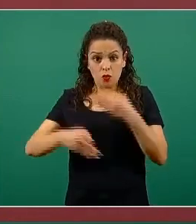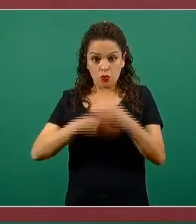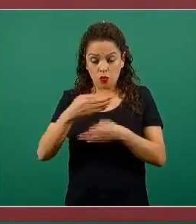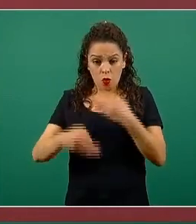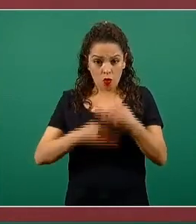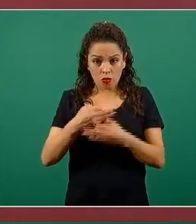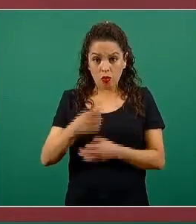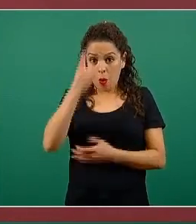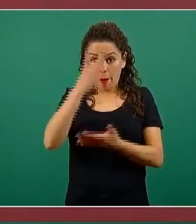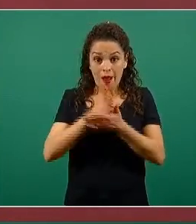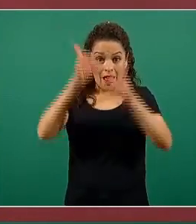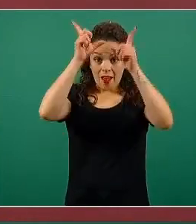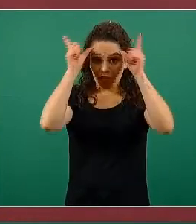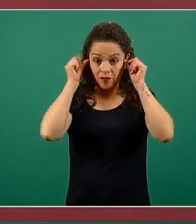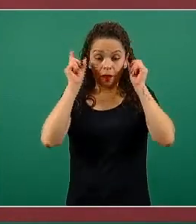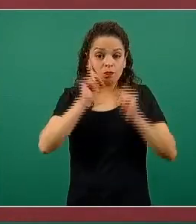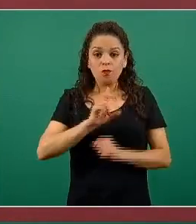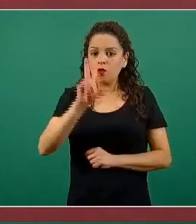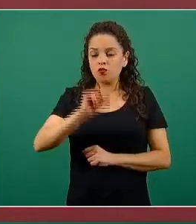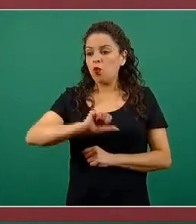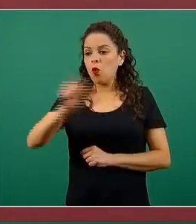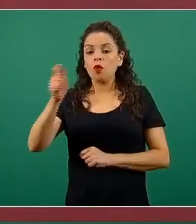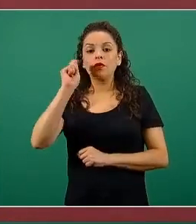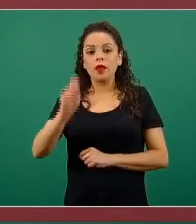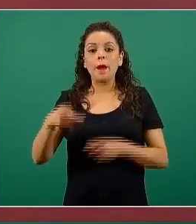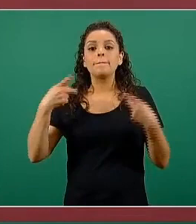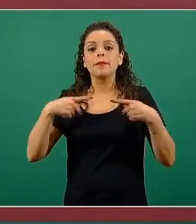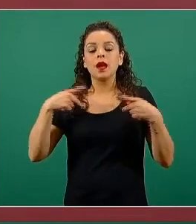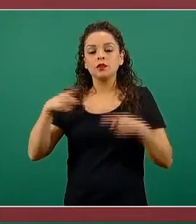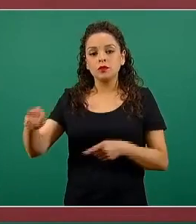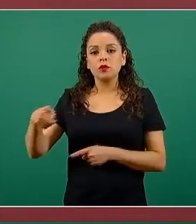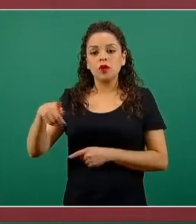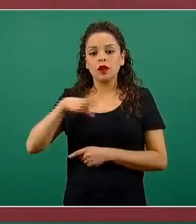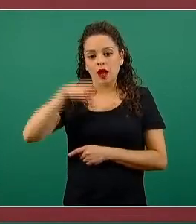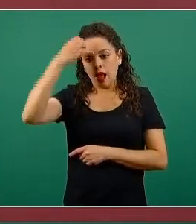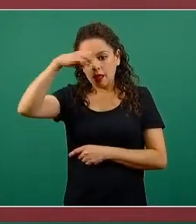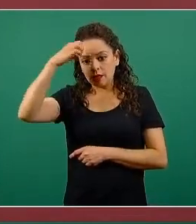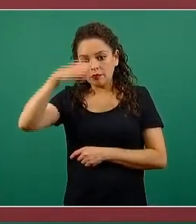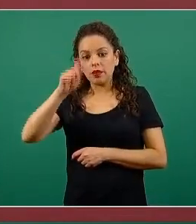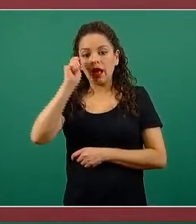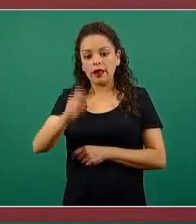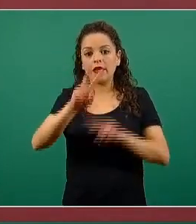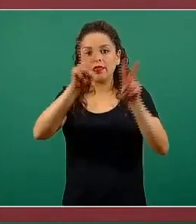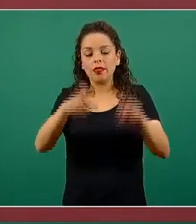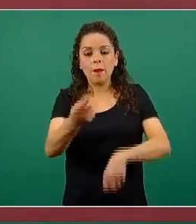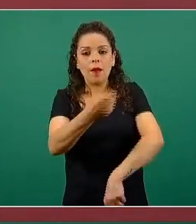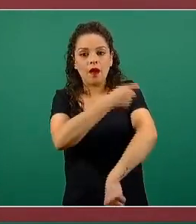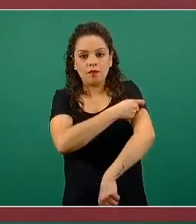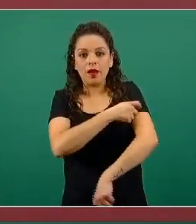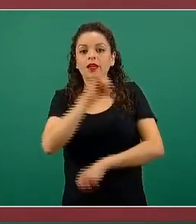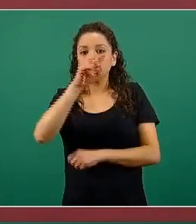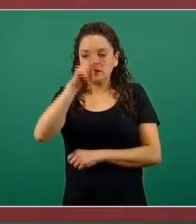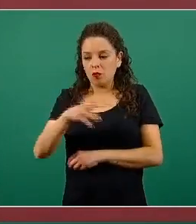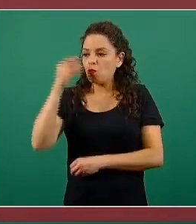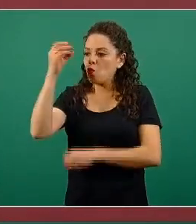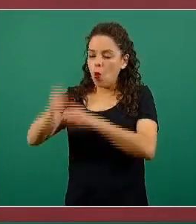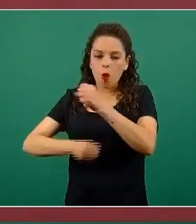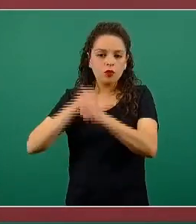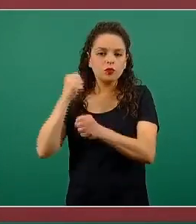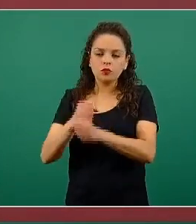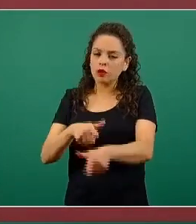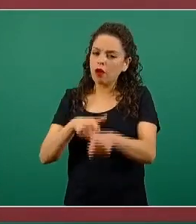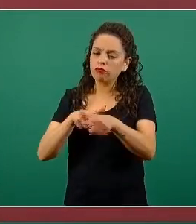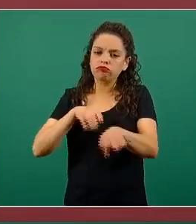otro personal, son el personal vacunador. Es efectivamente el personal que tiene muchos años de experiencia, y por